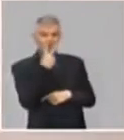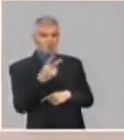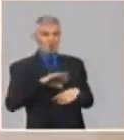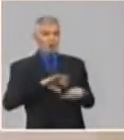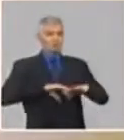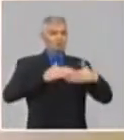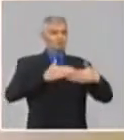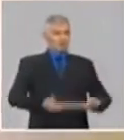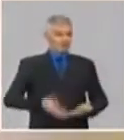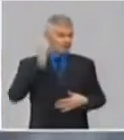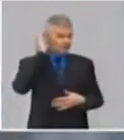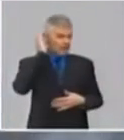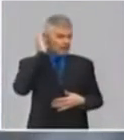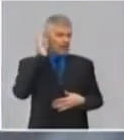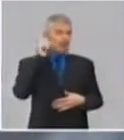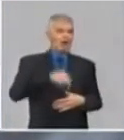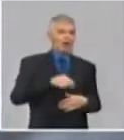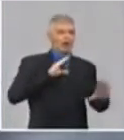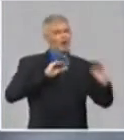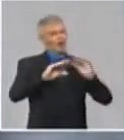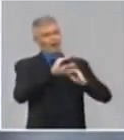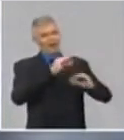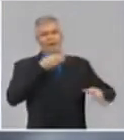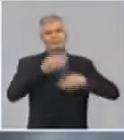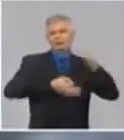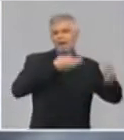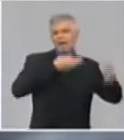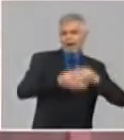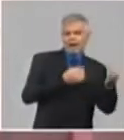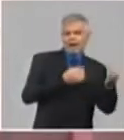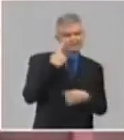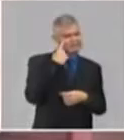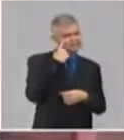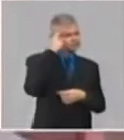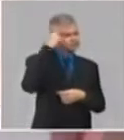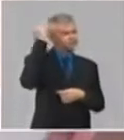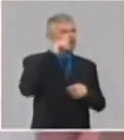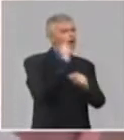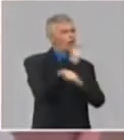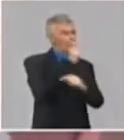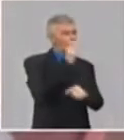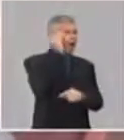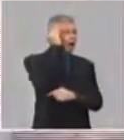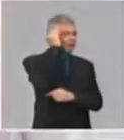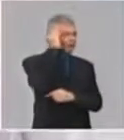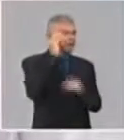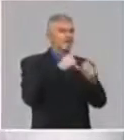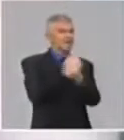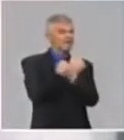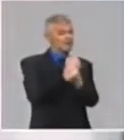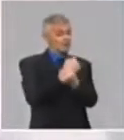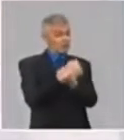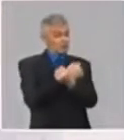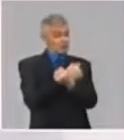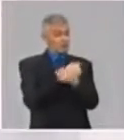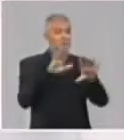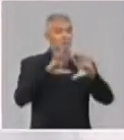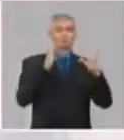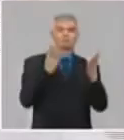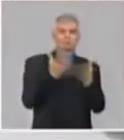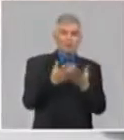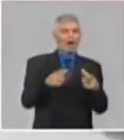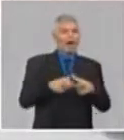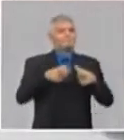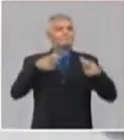mediante charlas conversatorios conocen los riesgos de contraer enfermedades no transmisibles además de ampliar sus conocimientos